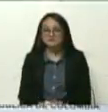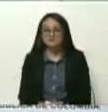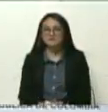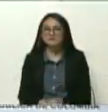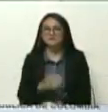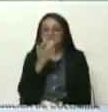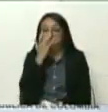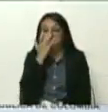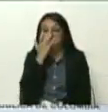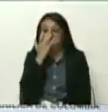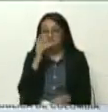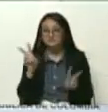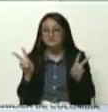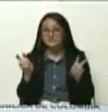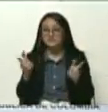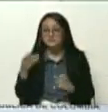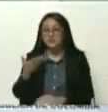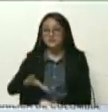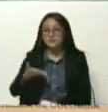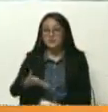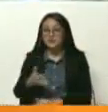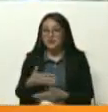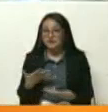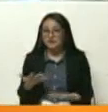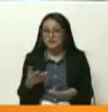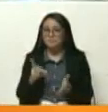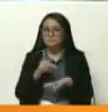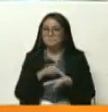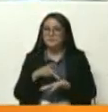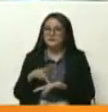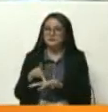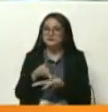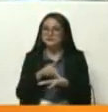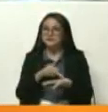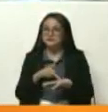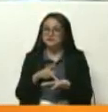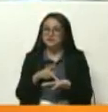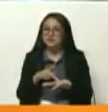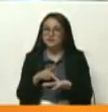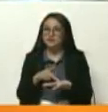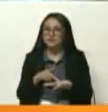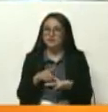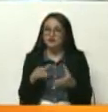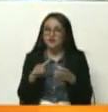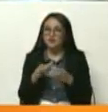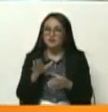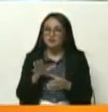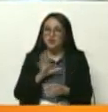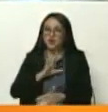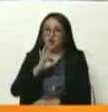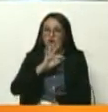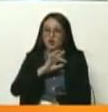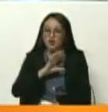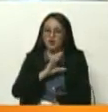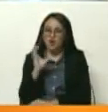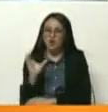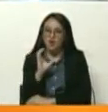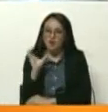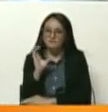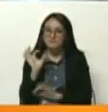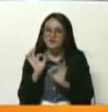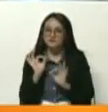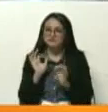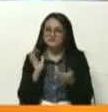central de este diálogo es la participación de la sociedad colombiana. Con ella se construyen